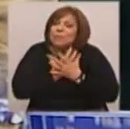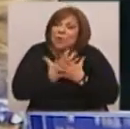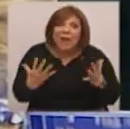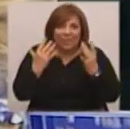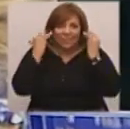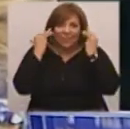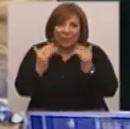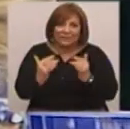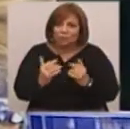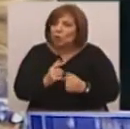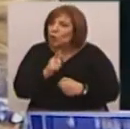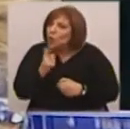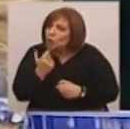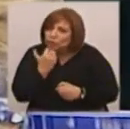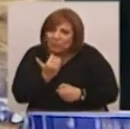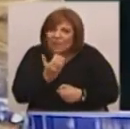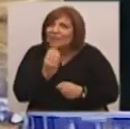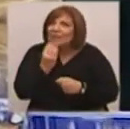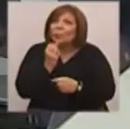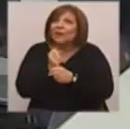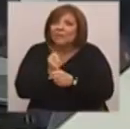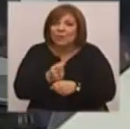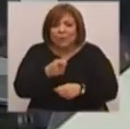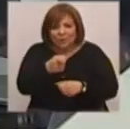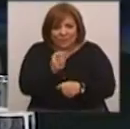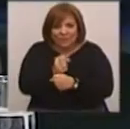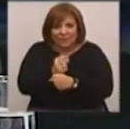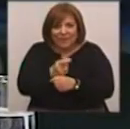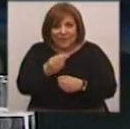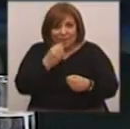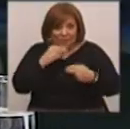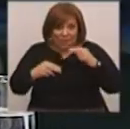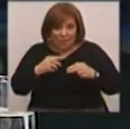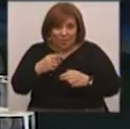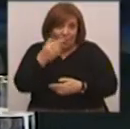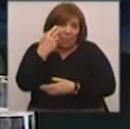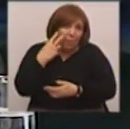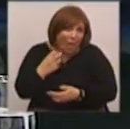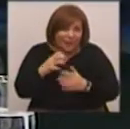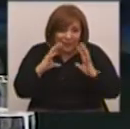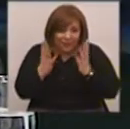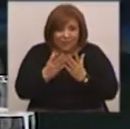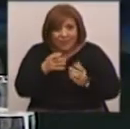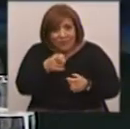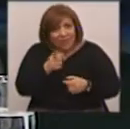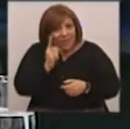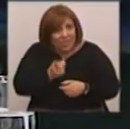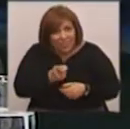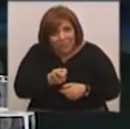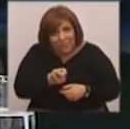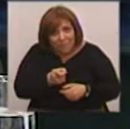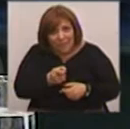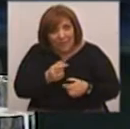en el trabajo. Ahora, alguien como usted que está en el rubro de la gastronomía, que como usted dice, tiene que estar,